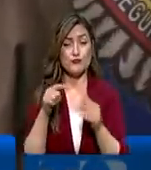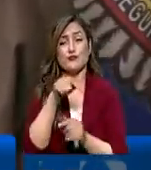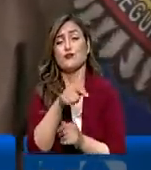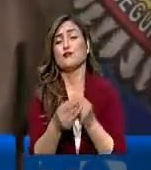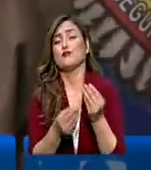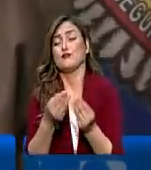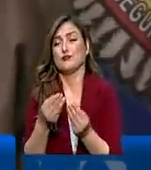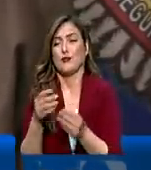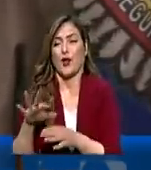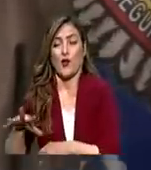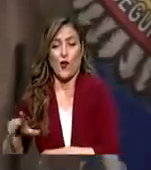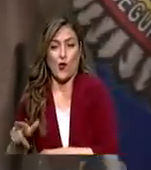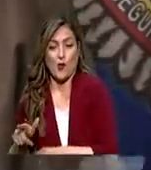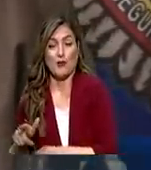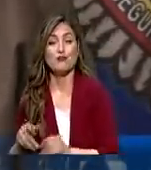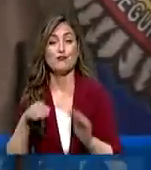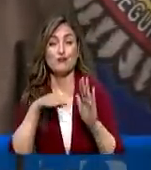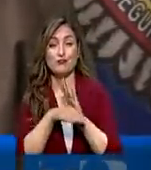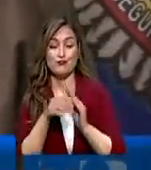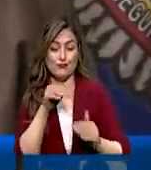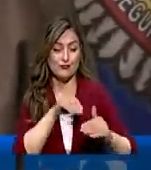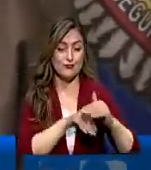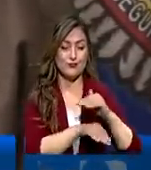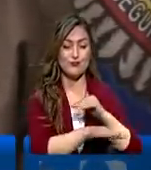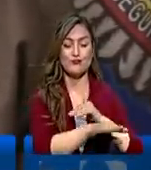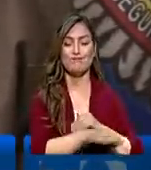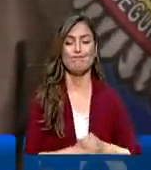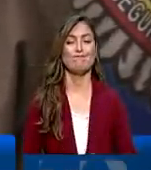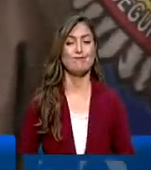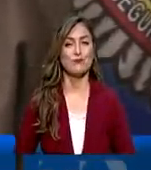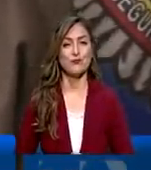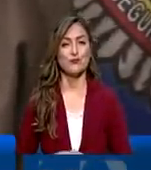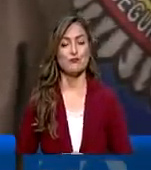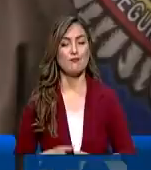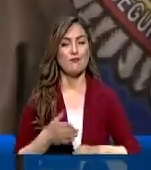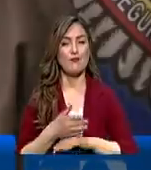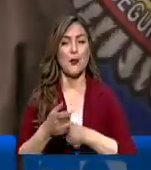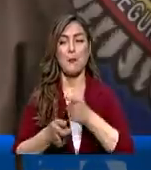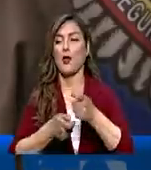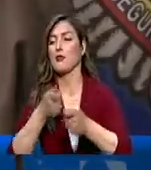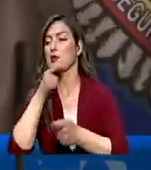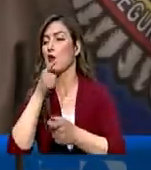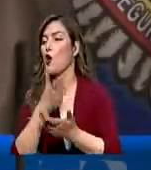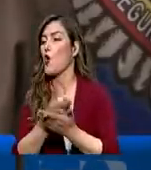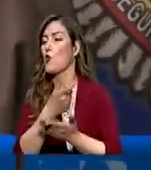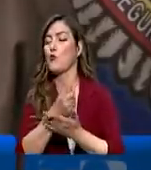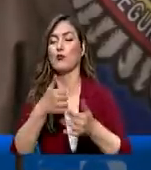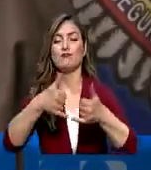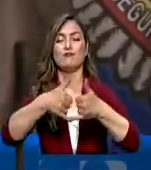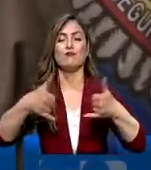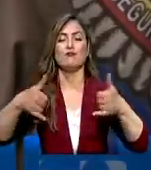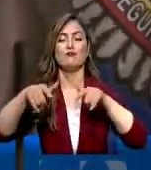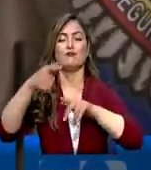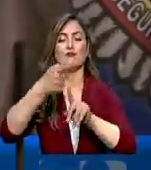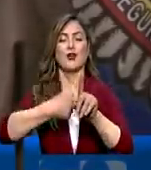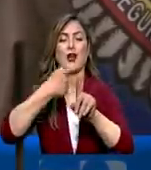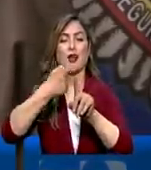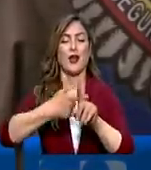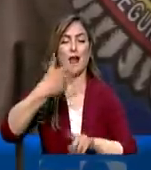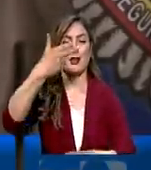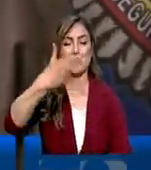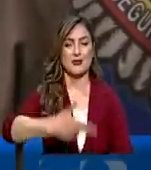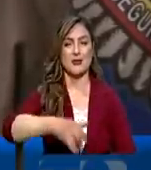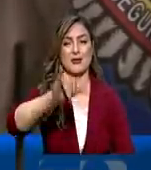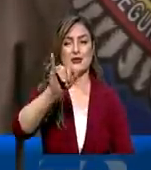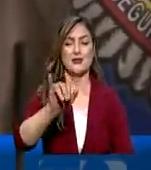para guardar los accesorios sustraídos y posterior ser vendidos en un local que se encontraba al interior